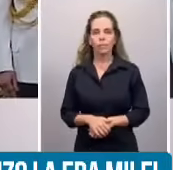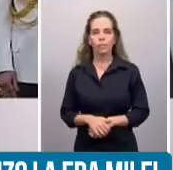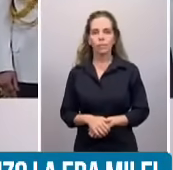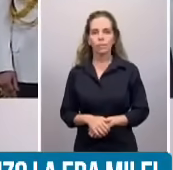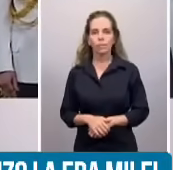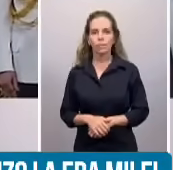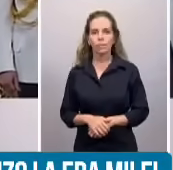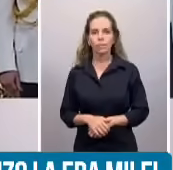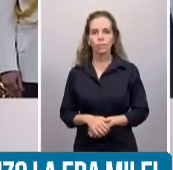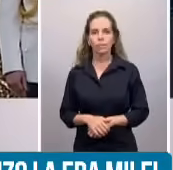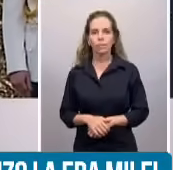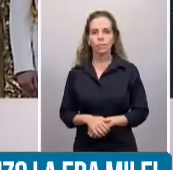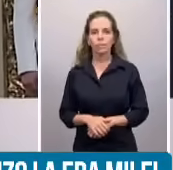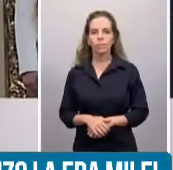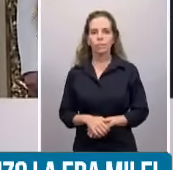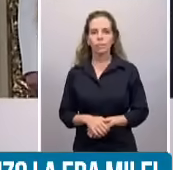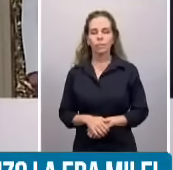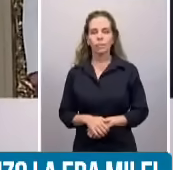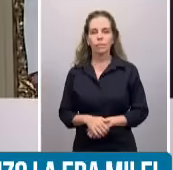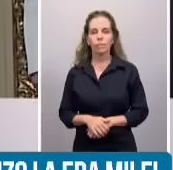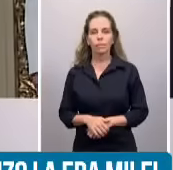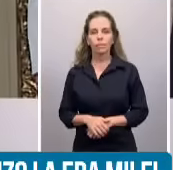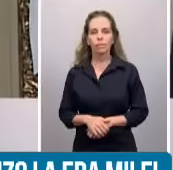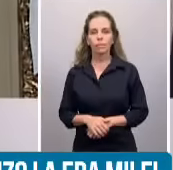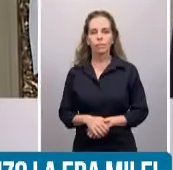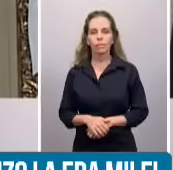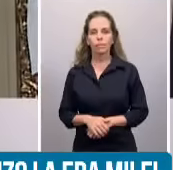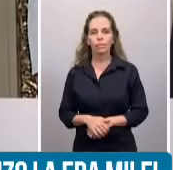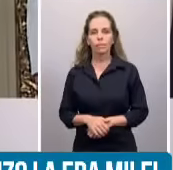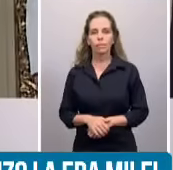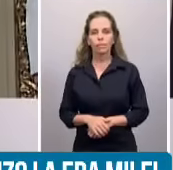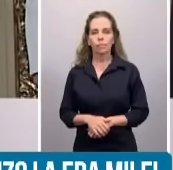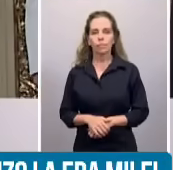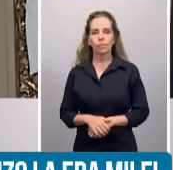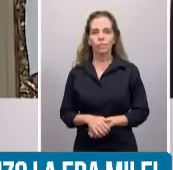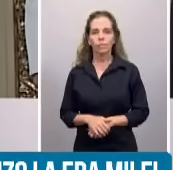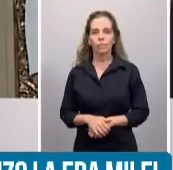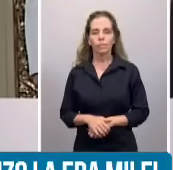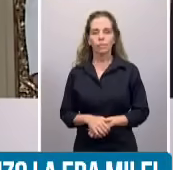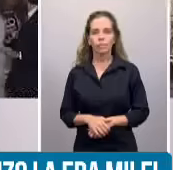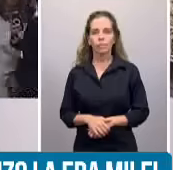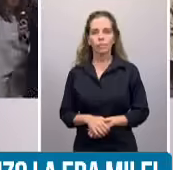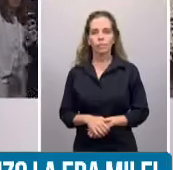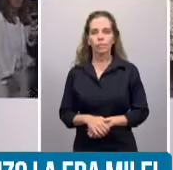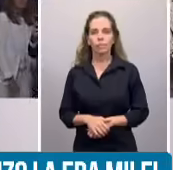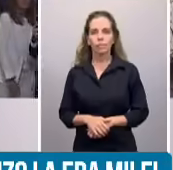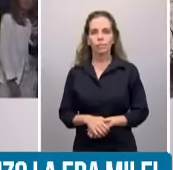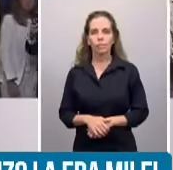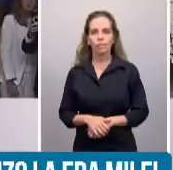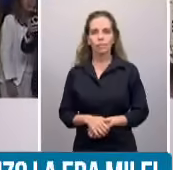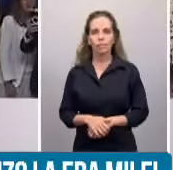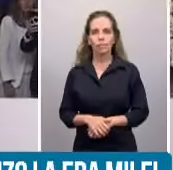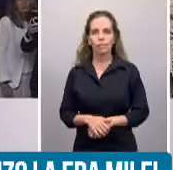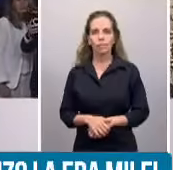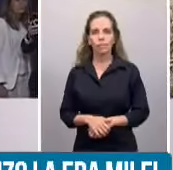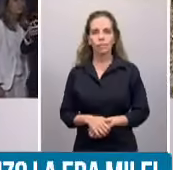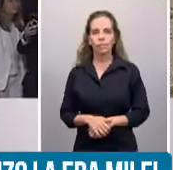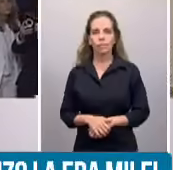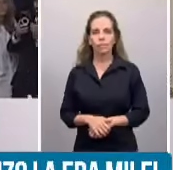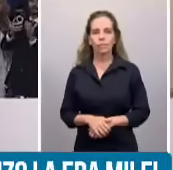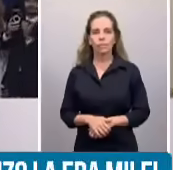este caso, sobre todo lo que se veía en la explanada. No veíamos en la explanada que estaba, por ejemplo, el primer ministro de Hungría, ¿sí? Una persona muy